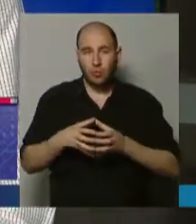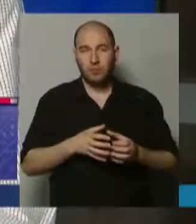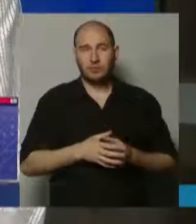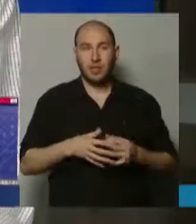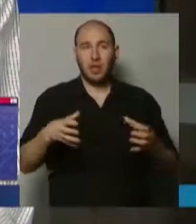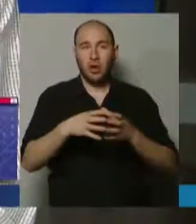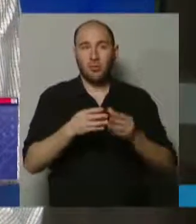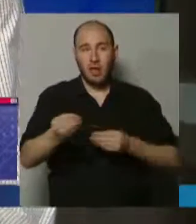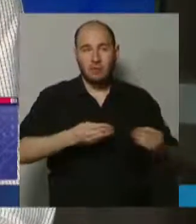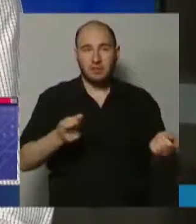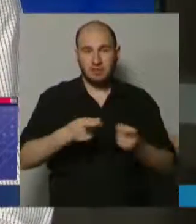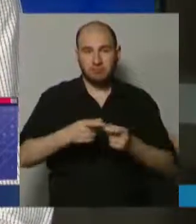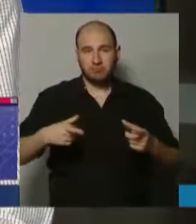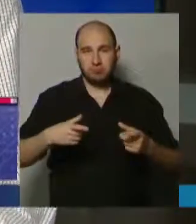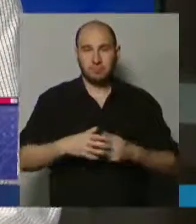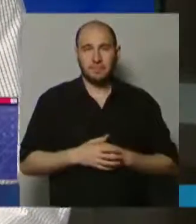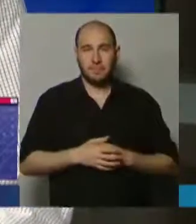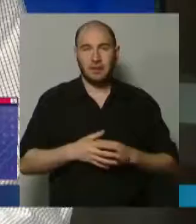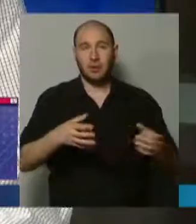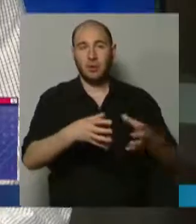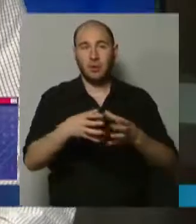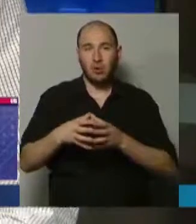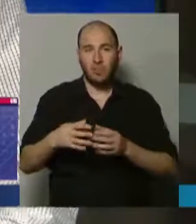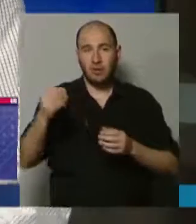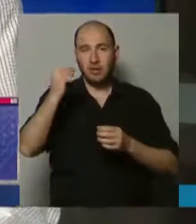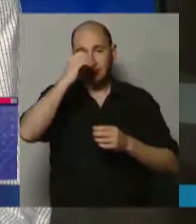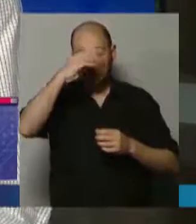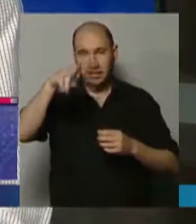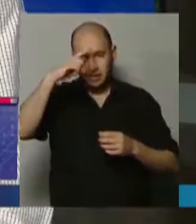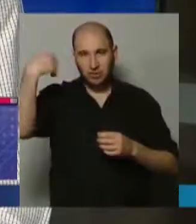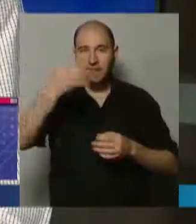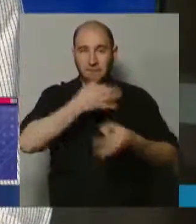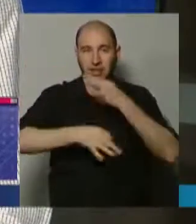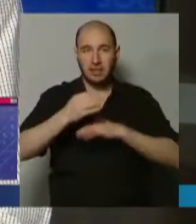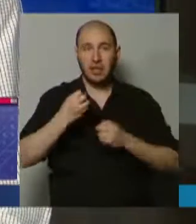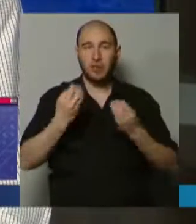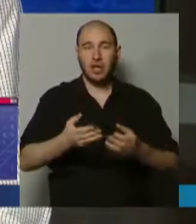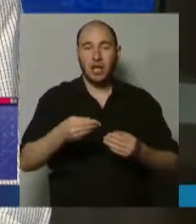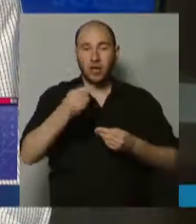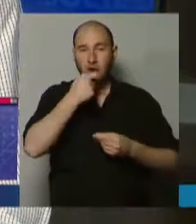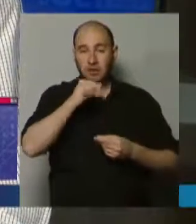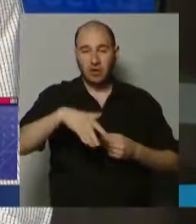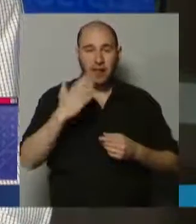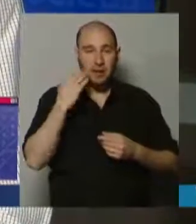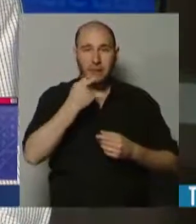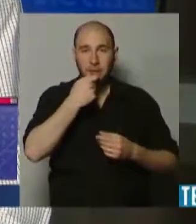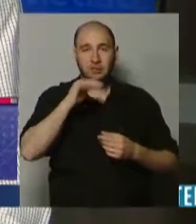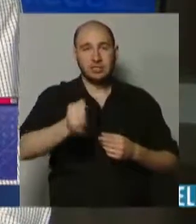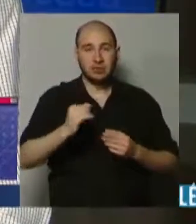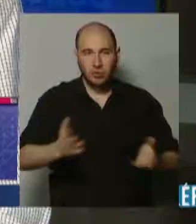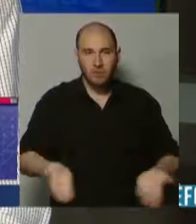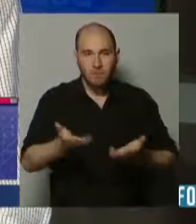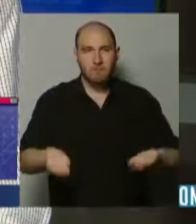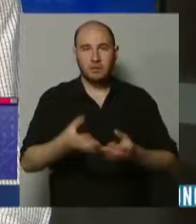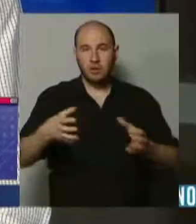con el sector de las pequeñas y medianas empresas, con los sectores agroexportadores, porque en la conferencia de esta tarde dijo que Mendoza tenía que seguir